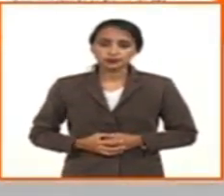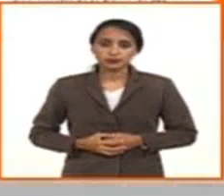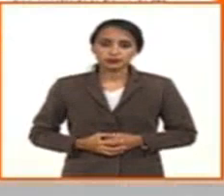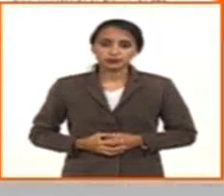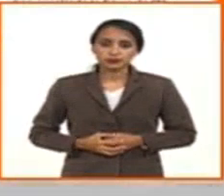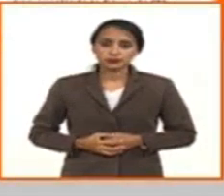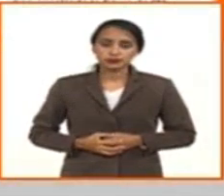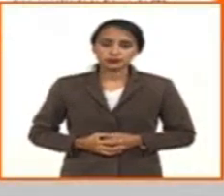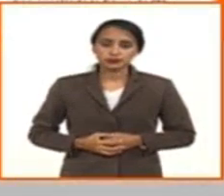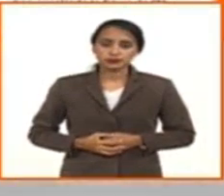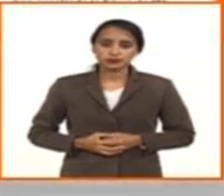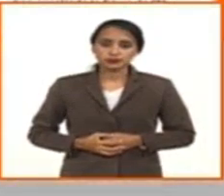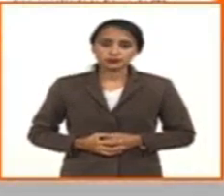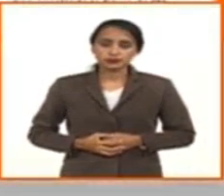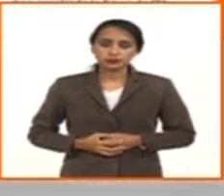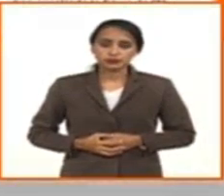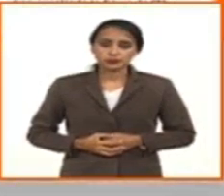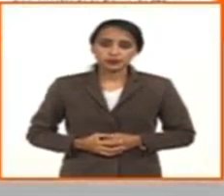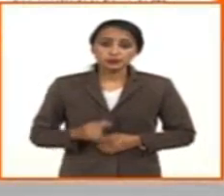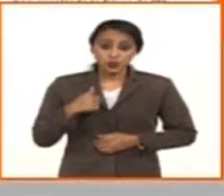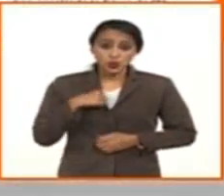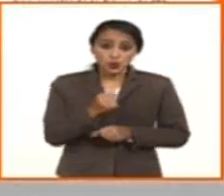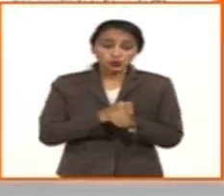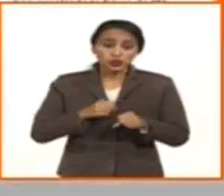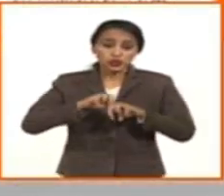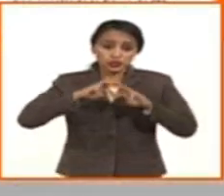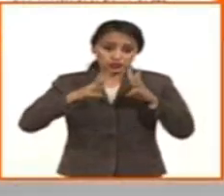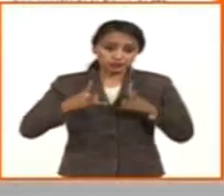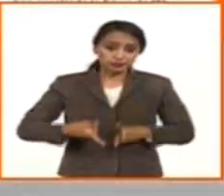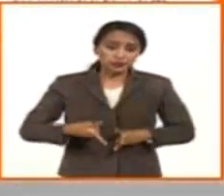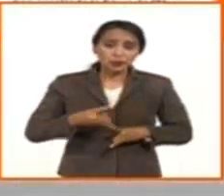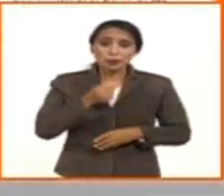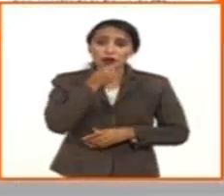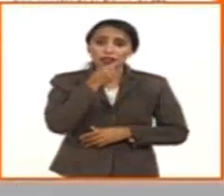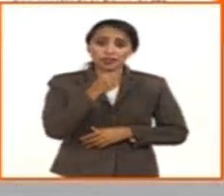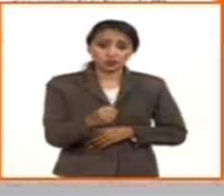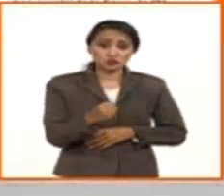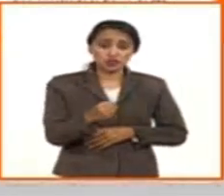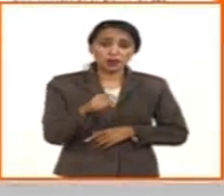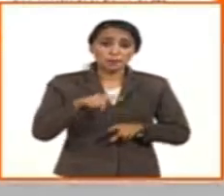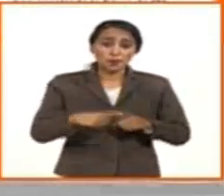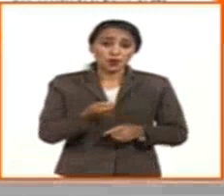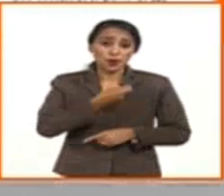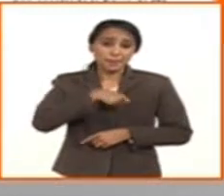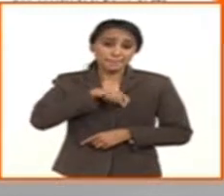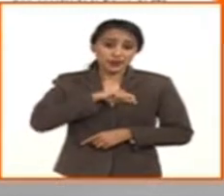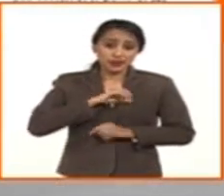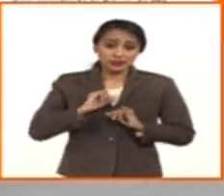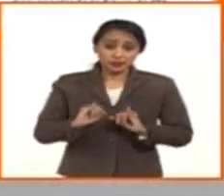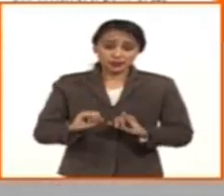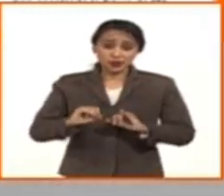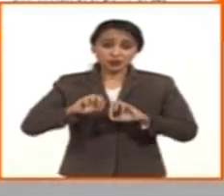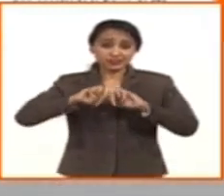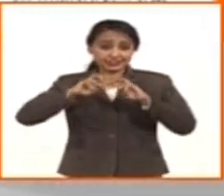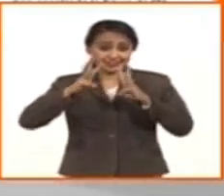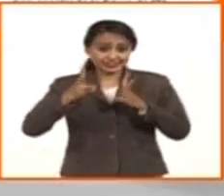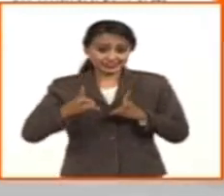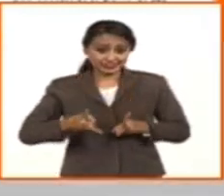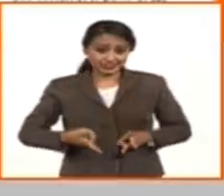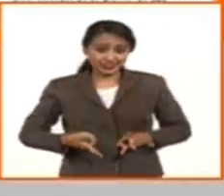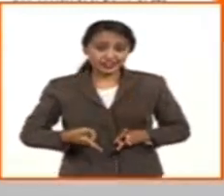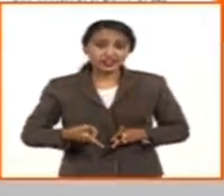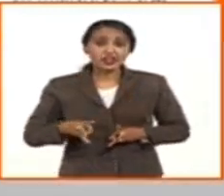dentro de lo que es mi activismo para denunciar al fascismo porque en españa mediante las redes sociales y mediante